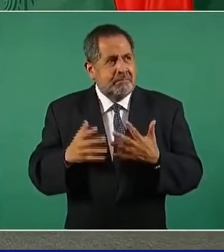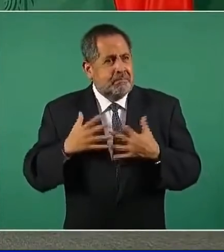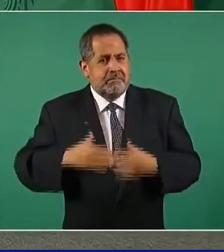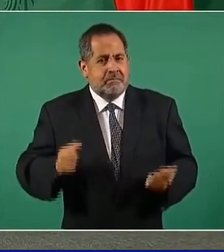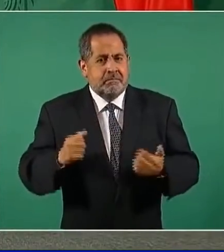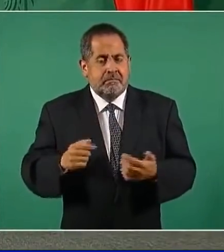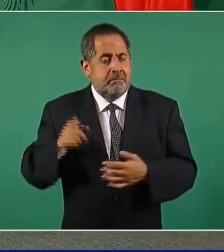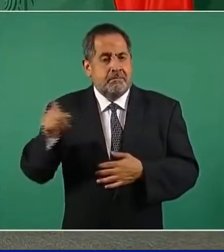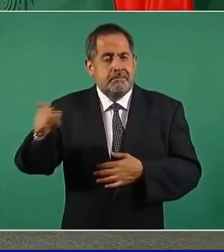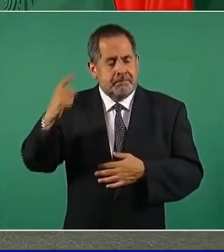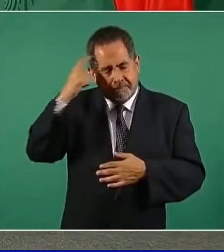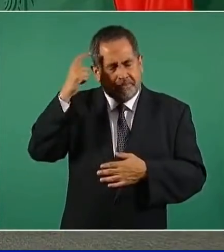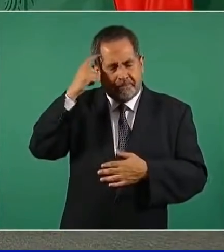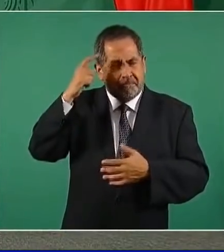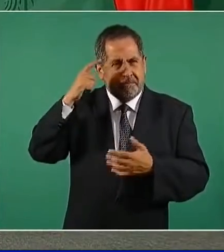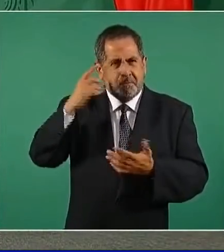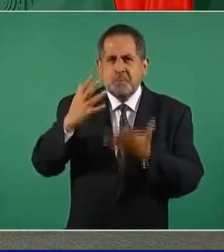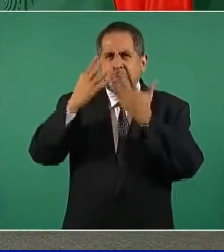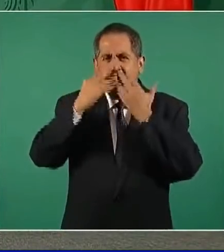porque no está